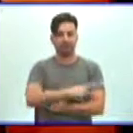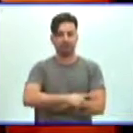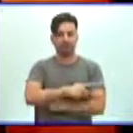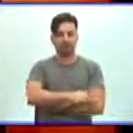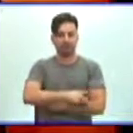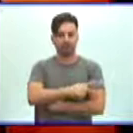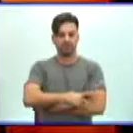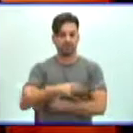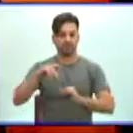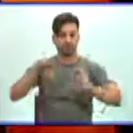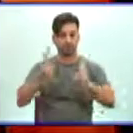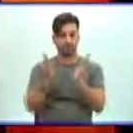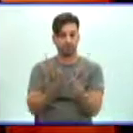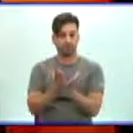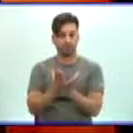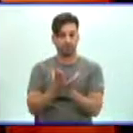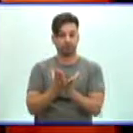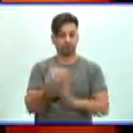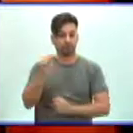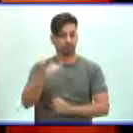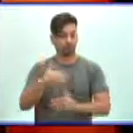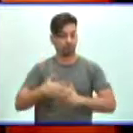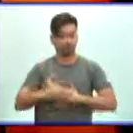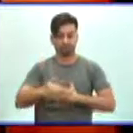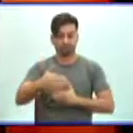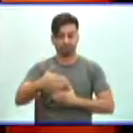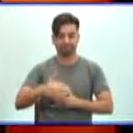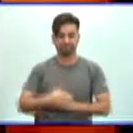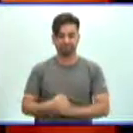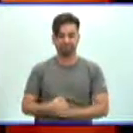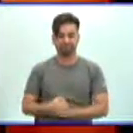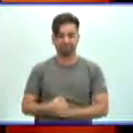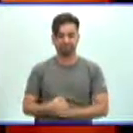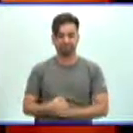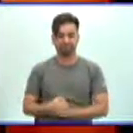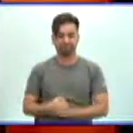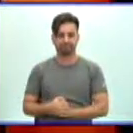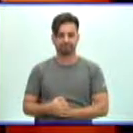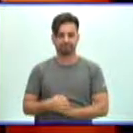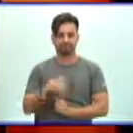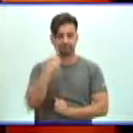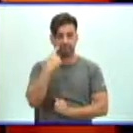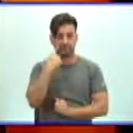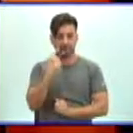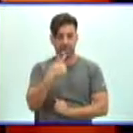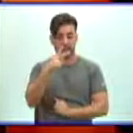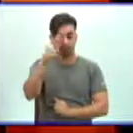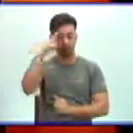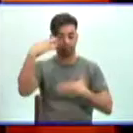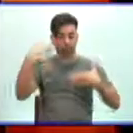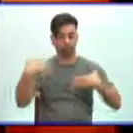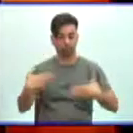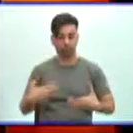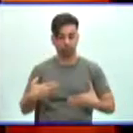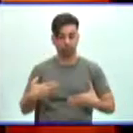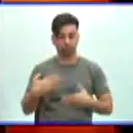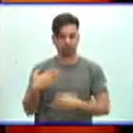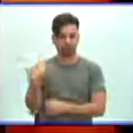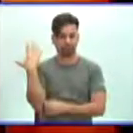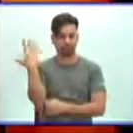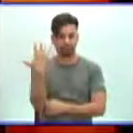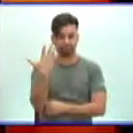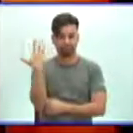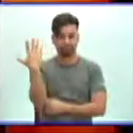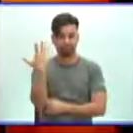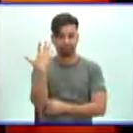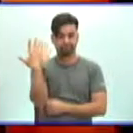seguimos, sobre todo ante la ocurrencia de un fenómeno meteorológico. Veamos al profesor José Rubiera dando un